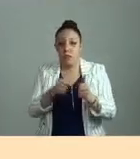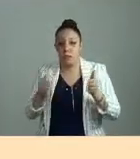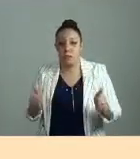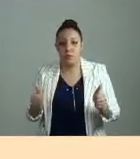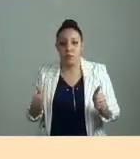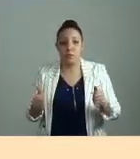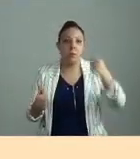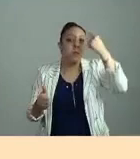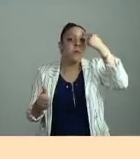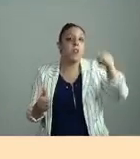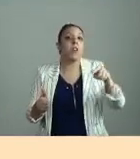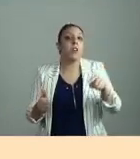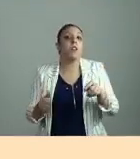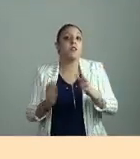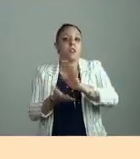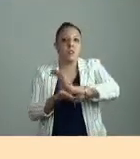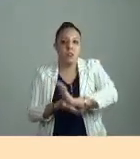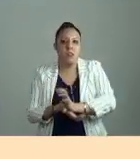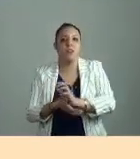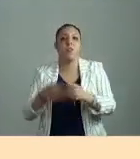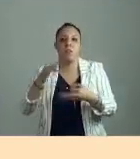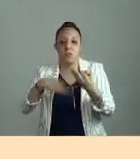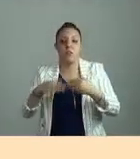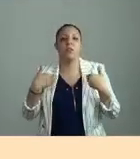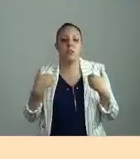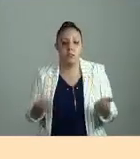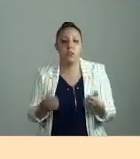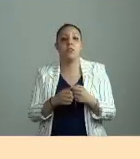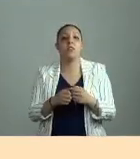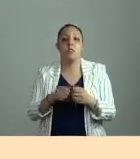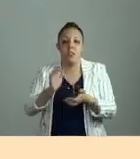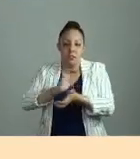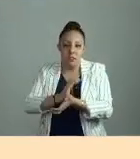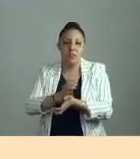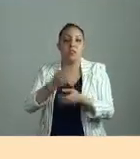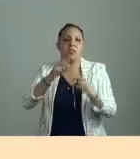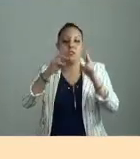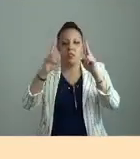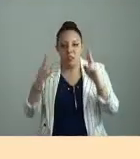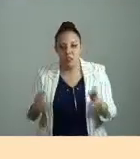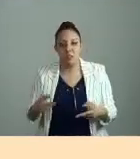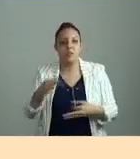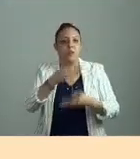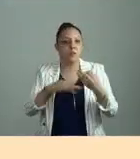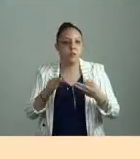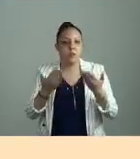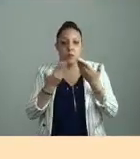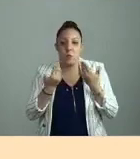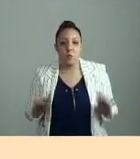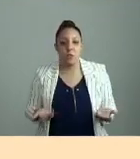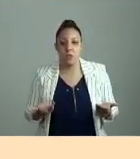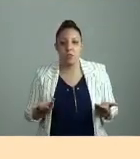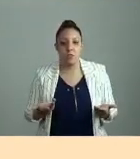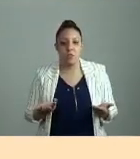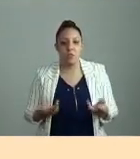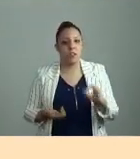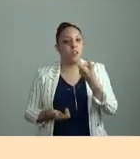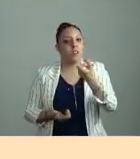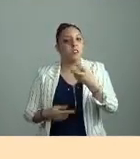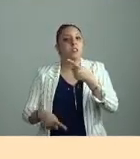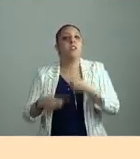justificar su empobrecimiento del mundo su destrucción no como si fuera la culpa